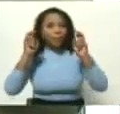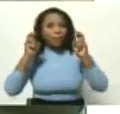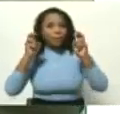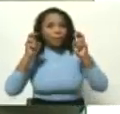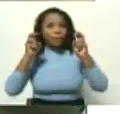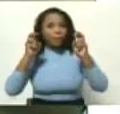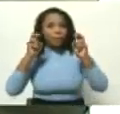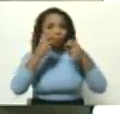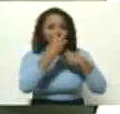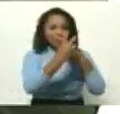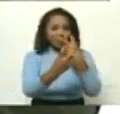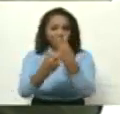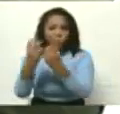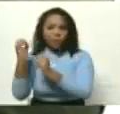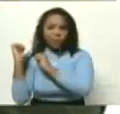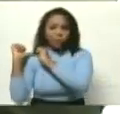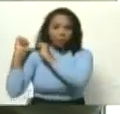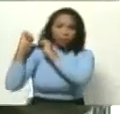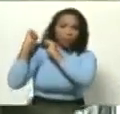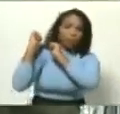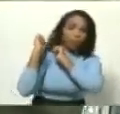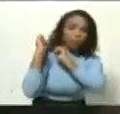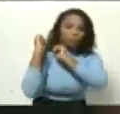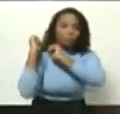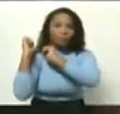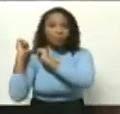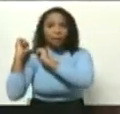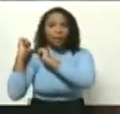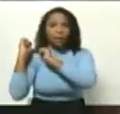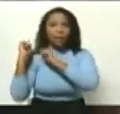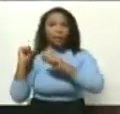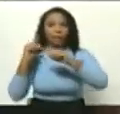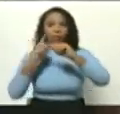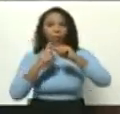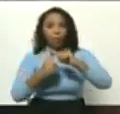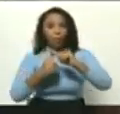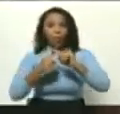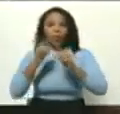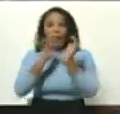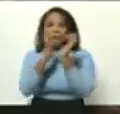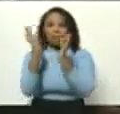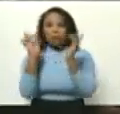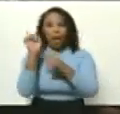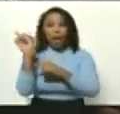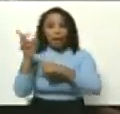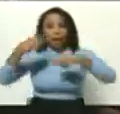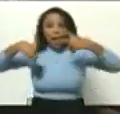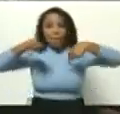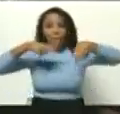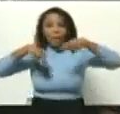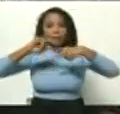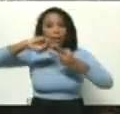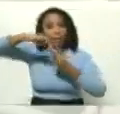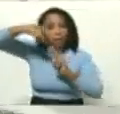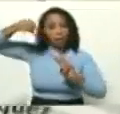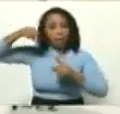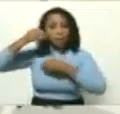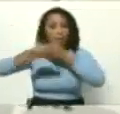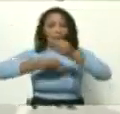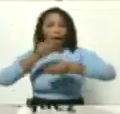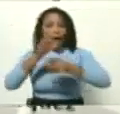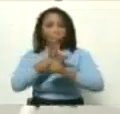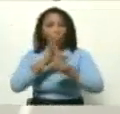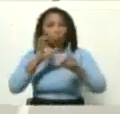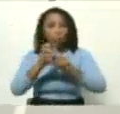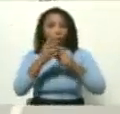del Nazareno, después de esa misa en la Plaza Diego Ibarra, pues se hará el